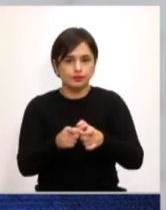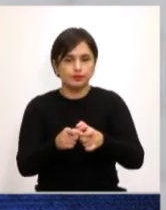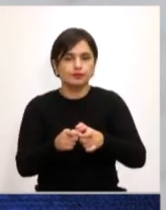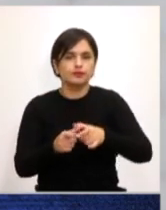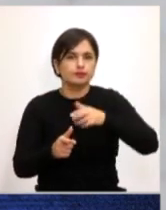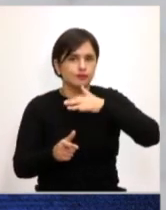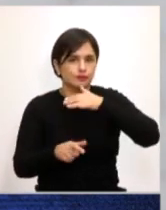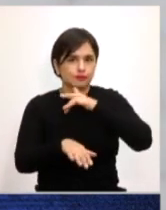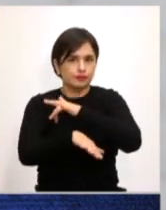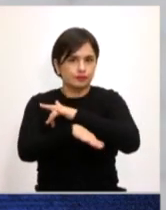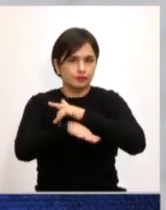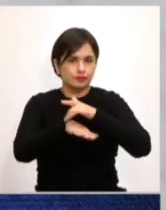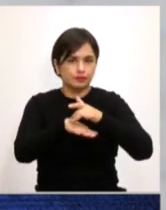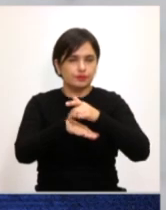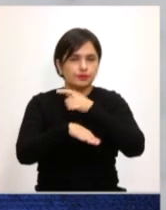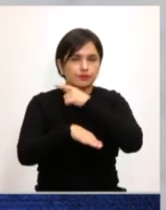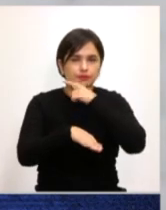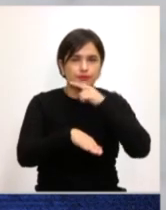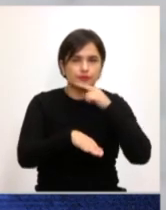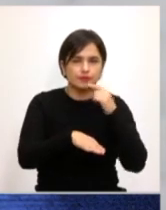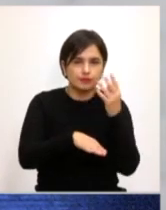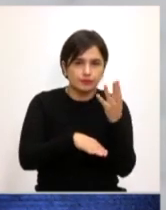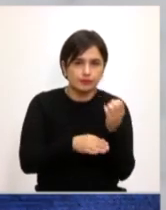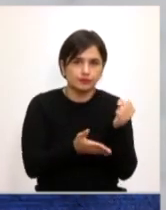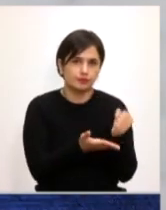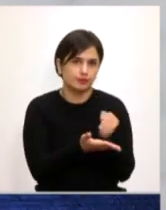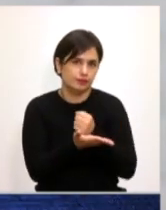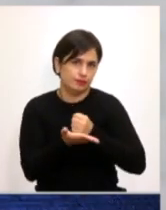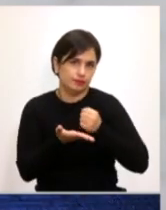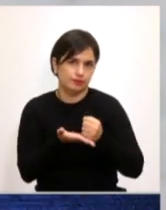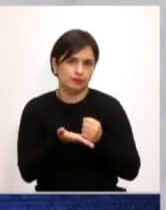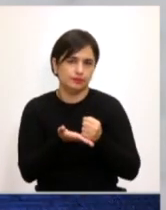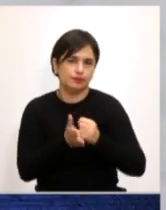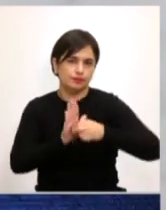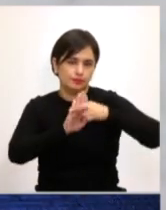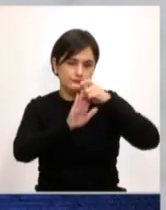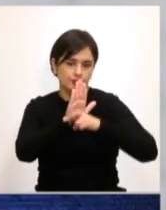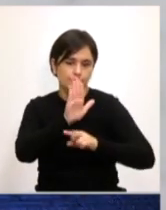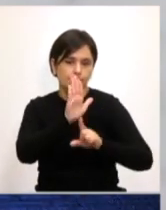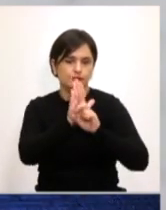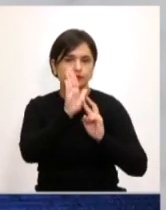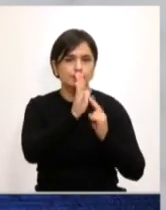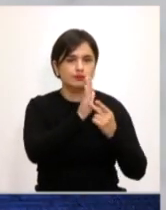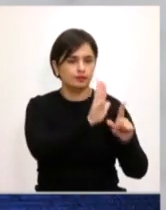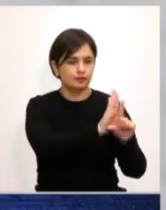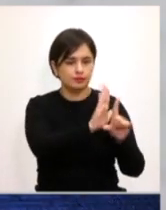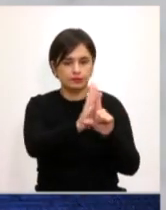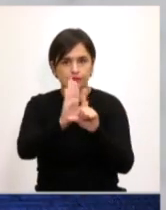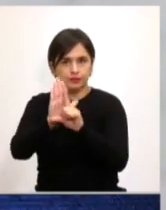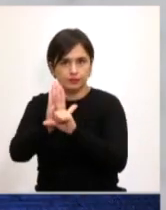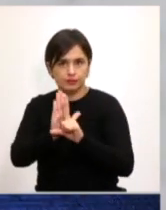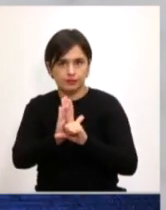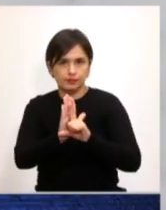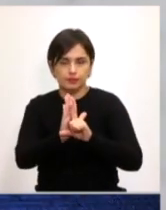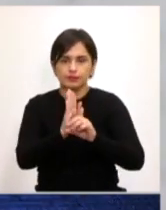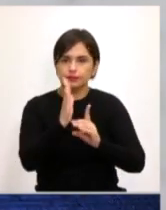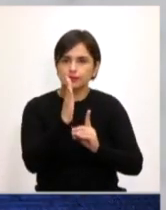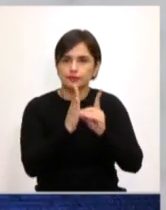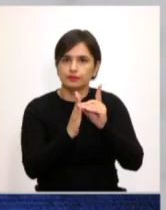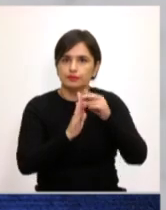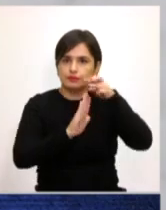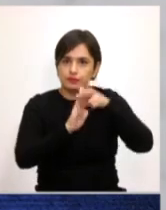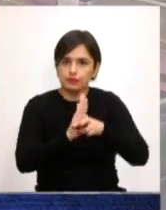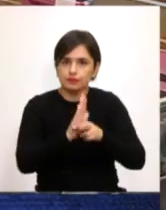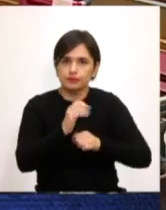de Certificación y Sequía tramitó y despachó el proyecto de ley que modifica diversas normas para el desarrollo de proyectos